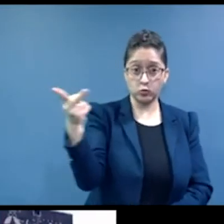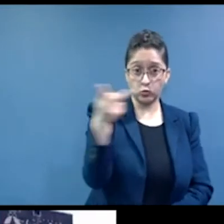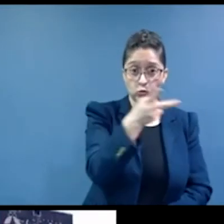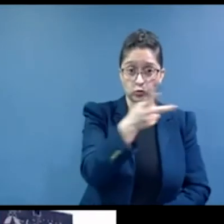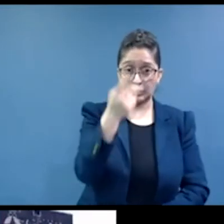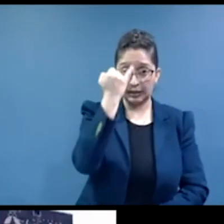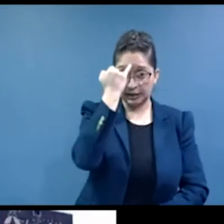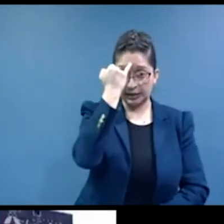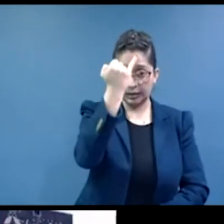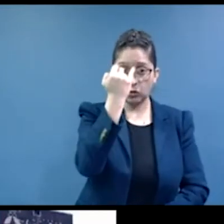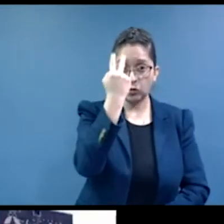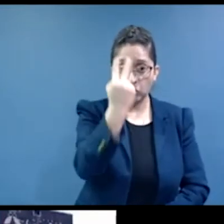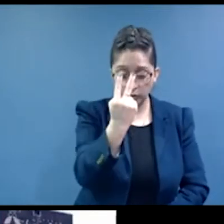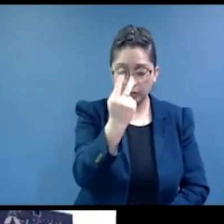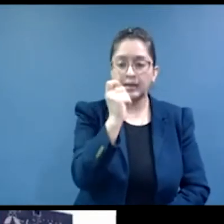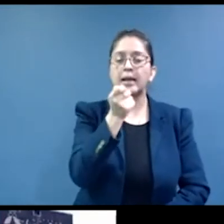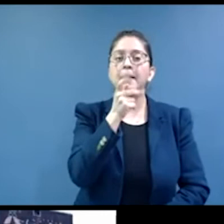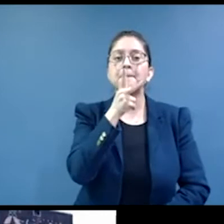redefinir infertilidad